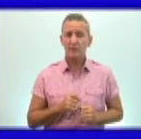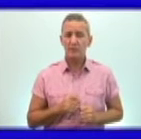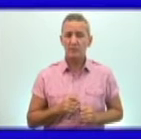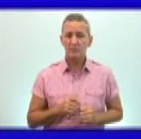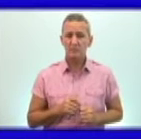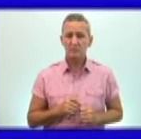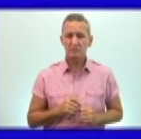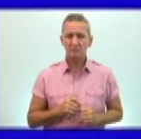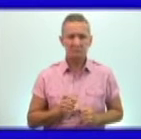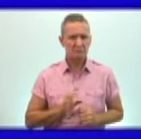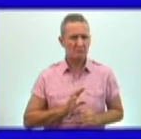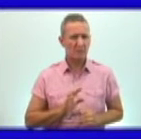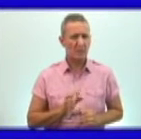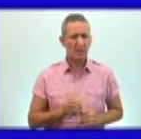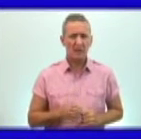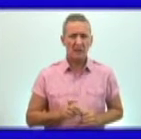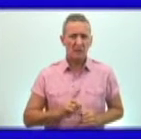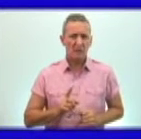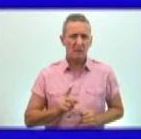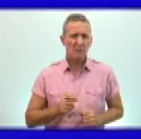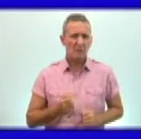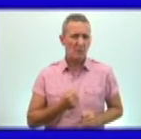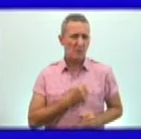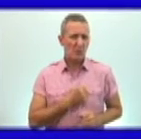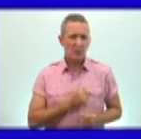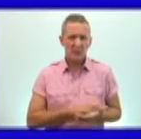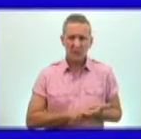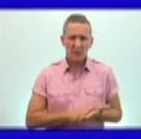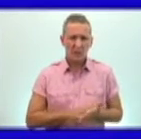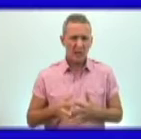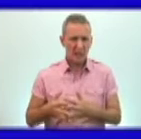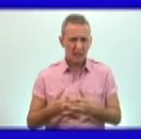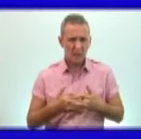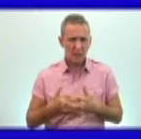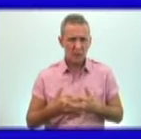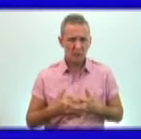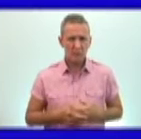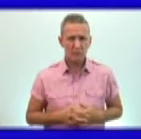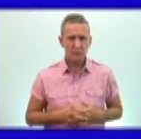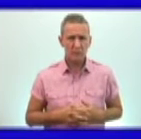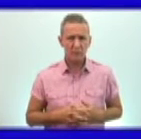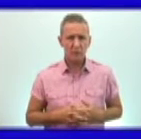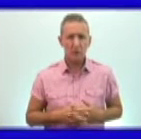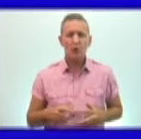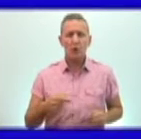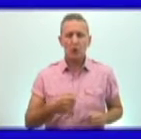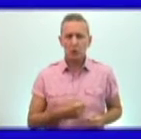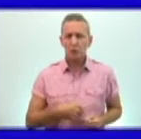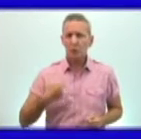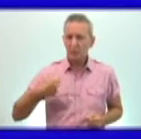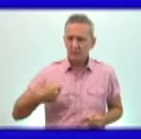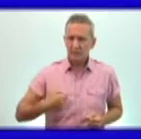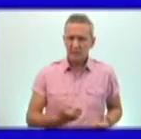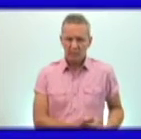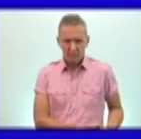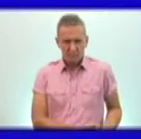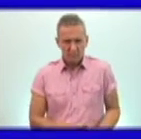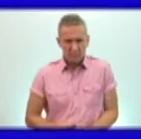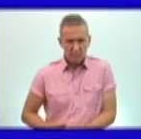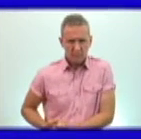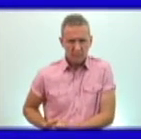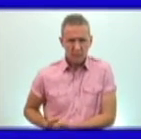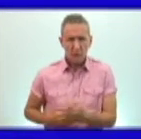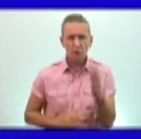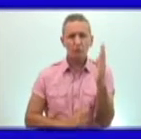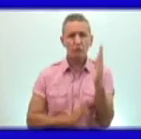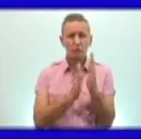tampoco espero nada de los americanos. Todos debemos fiarlo a nuestros esfuerzos. Mejor es subir o